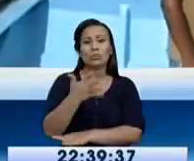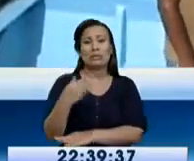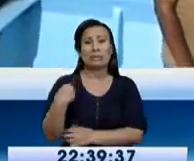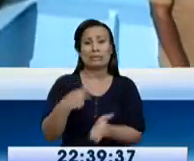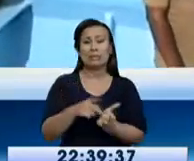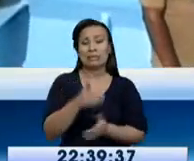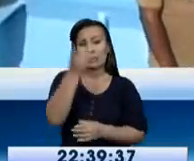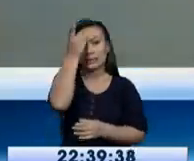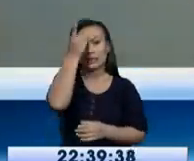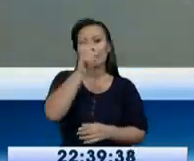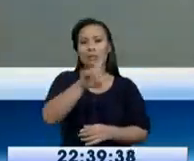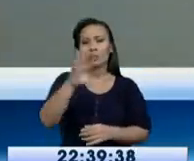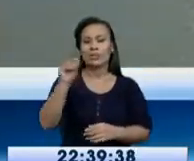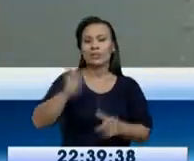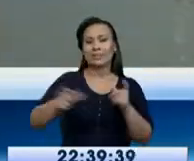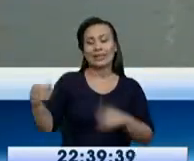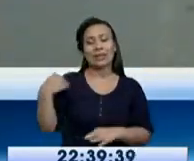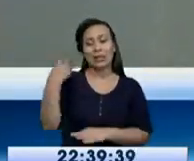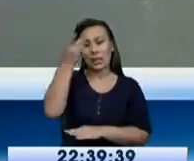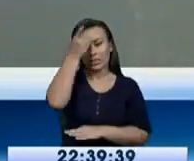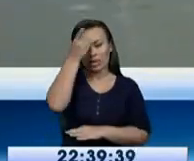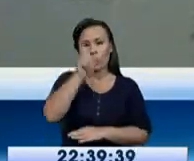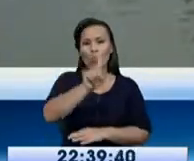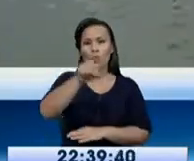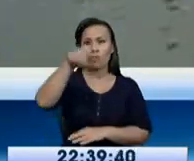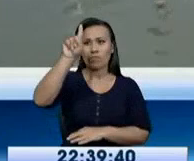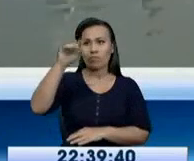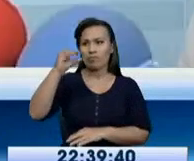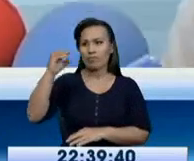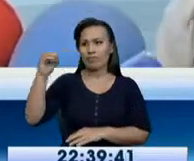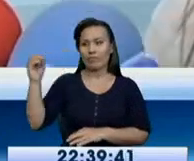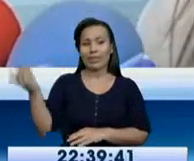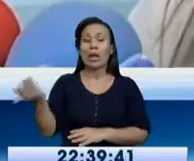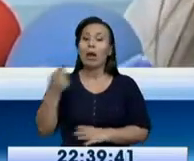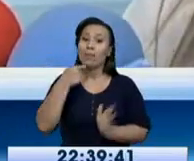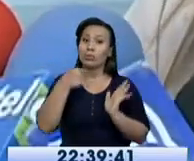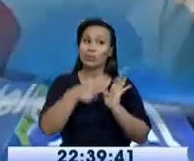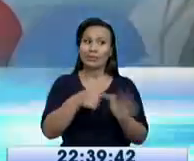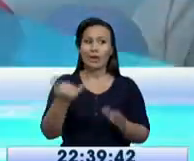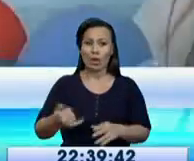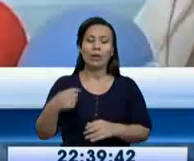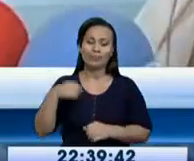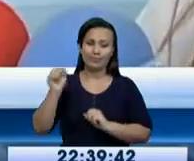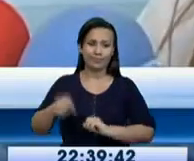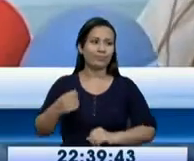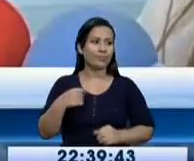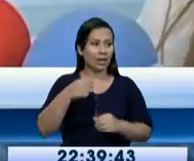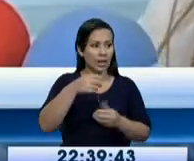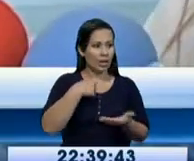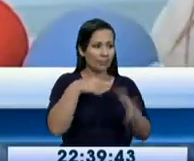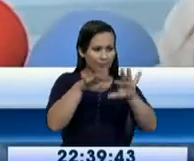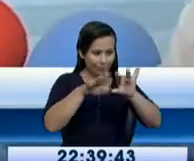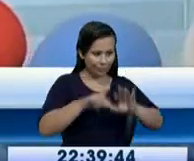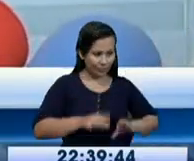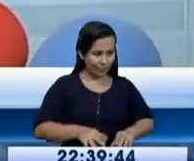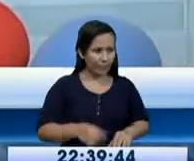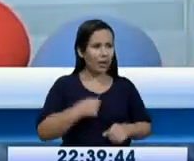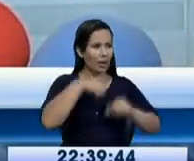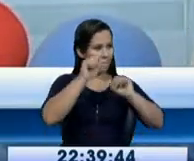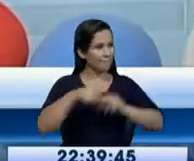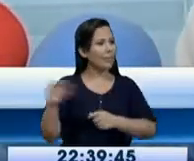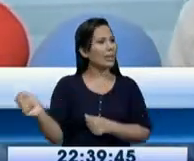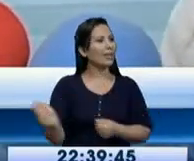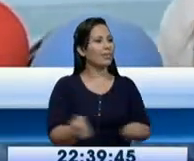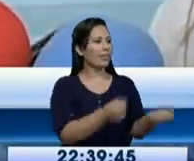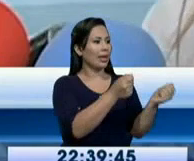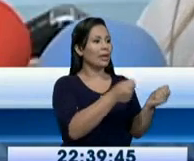150 pescadores que mantienen una deuda de $1 millón. Para esto se deberá hacer el respectivo informe técnico por parte de la CFN para